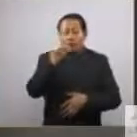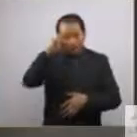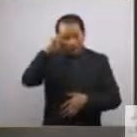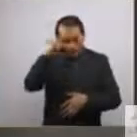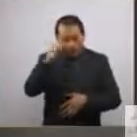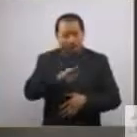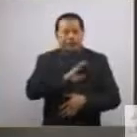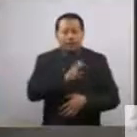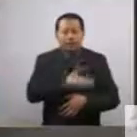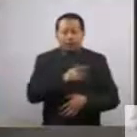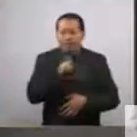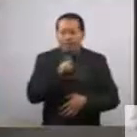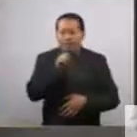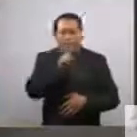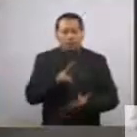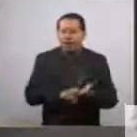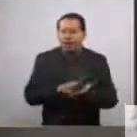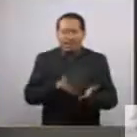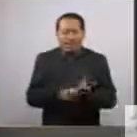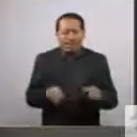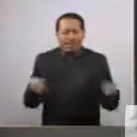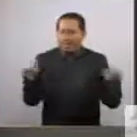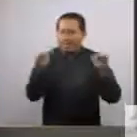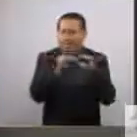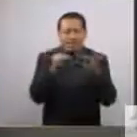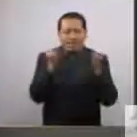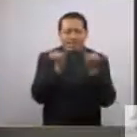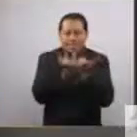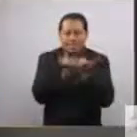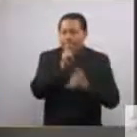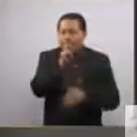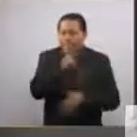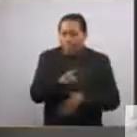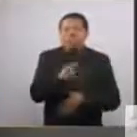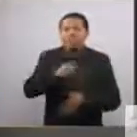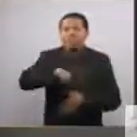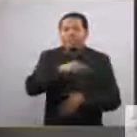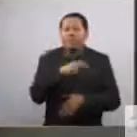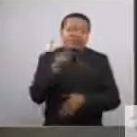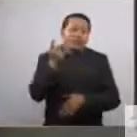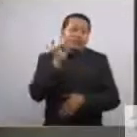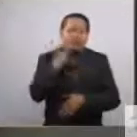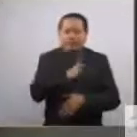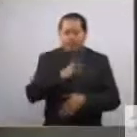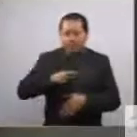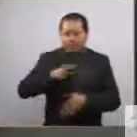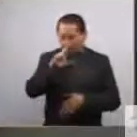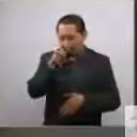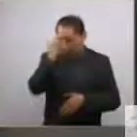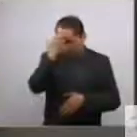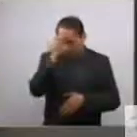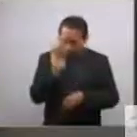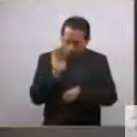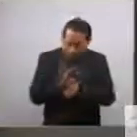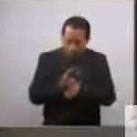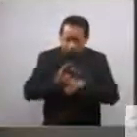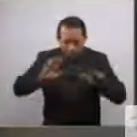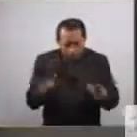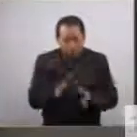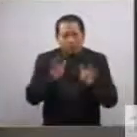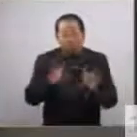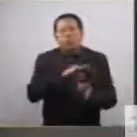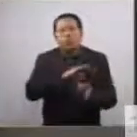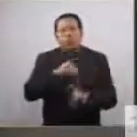español tienen la misma validez. Es deber del Estado y de nosotros como legisladores reconocer, proteger y promover